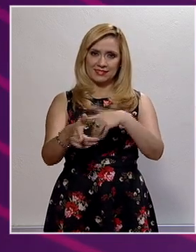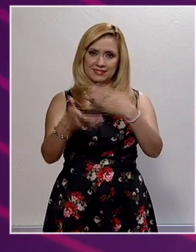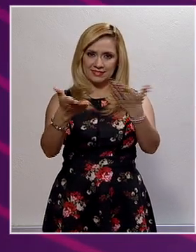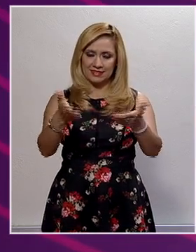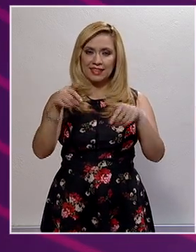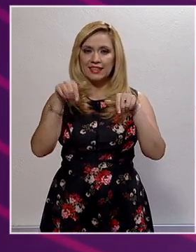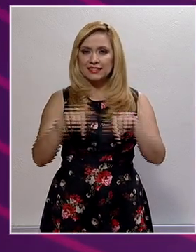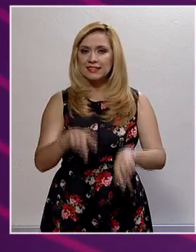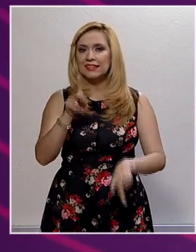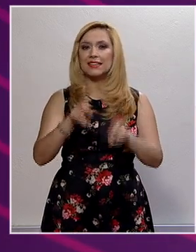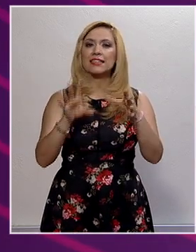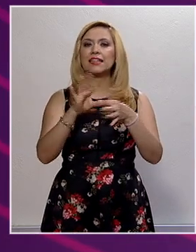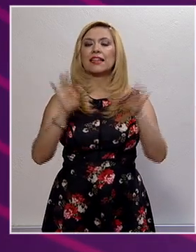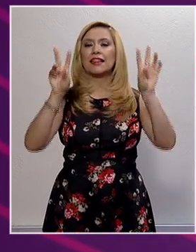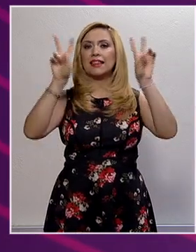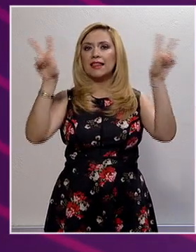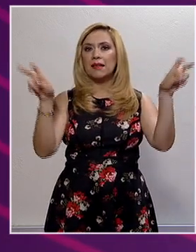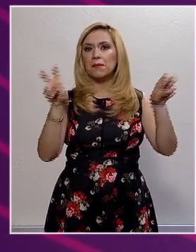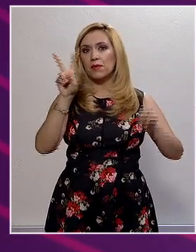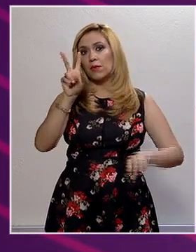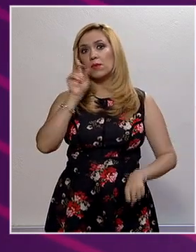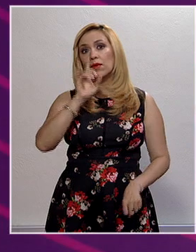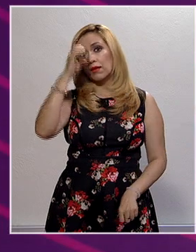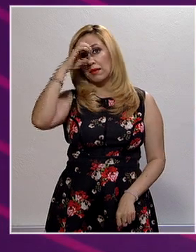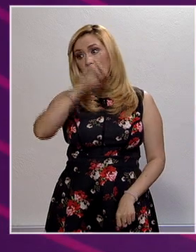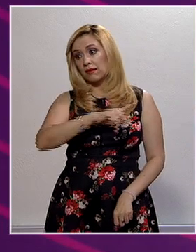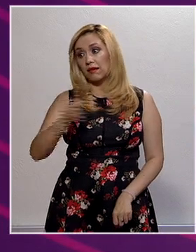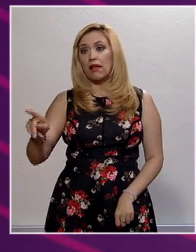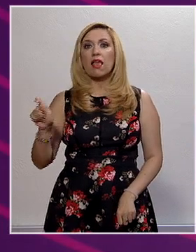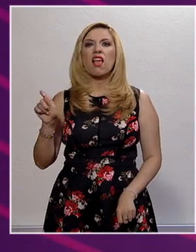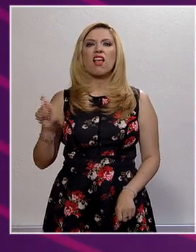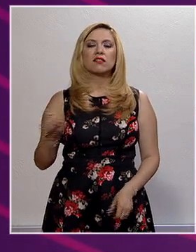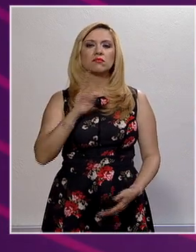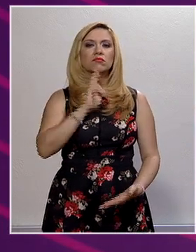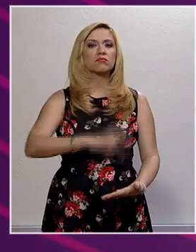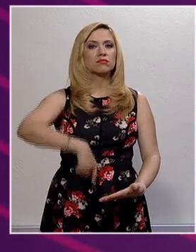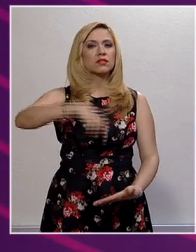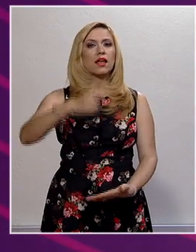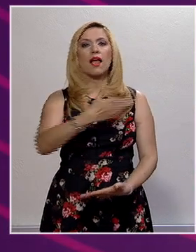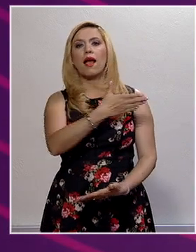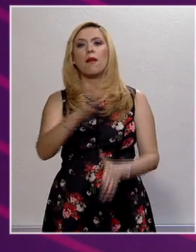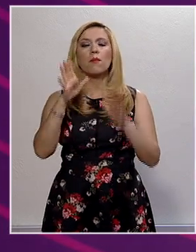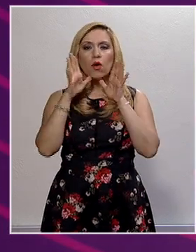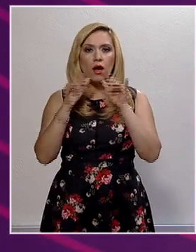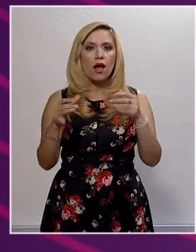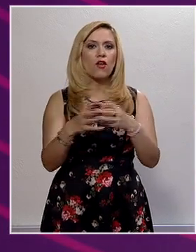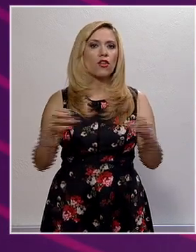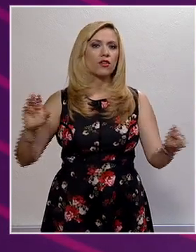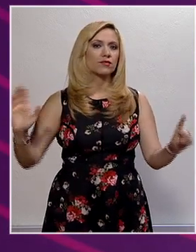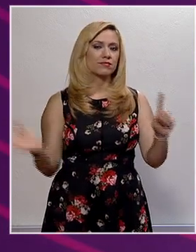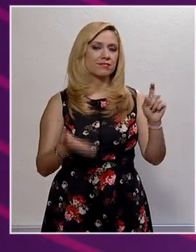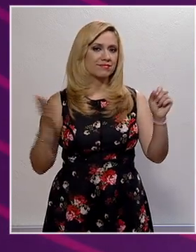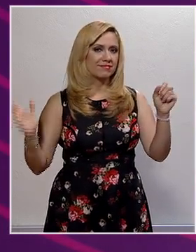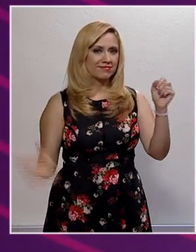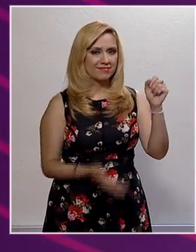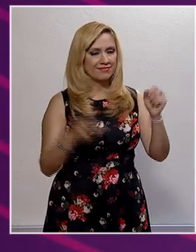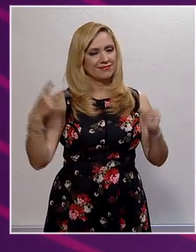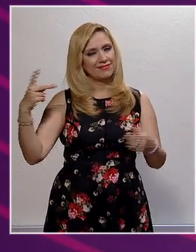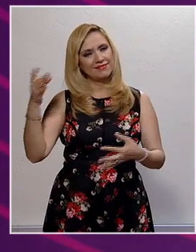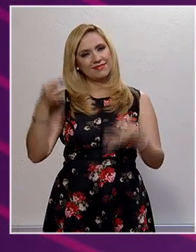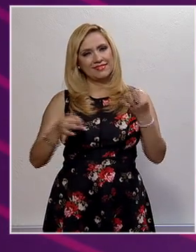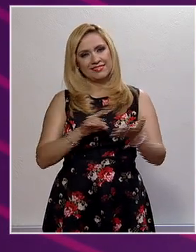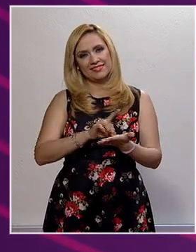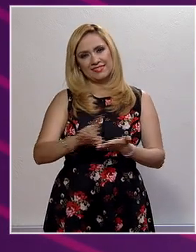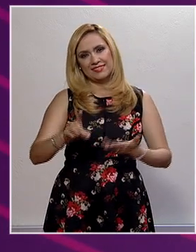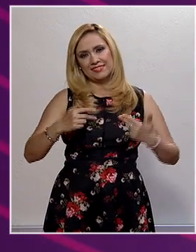que estamos platicando con dos especialistas sobre la sentencia de Campo Algodonero de la Corte Interamericana de Derechos Humanos.